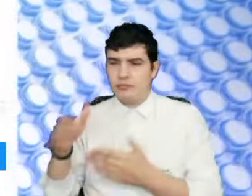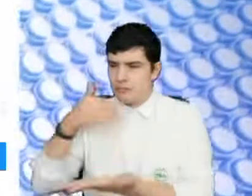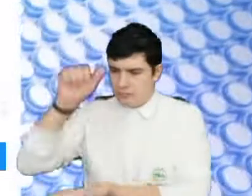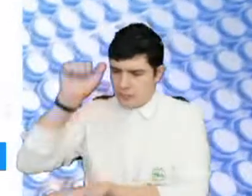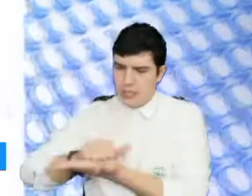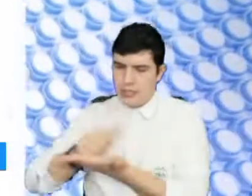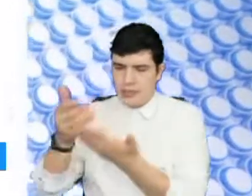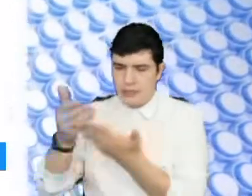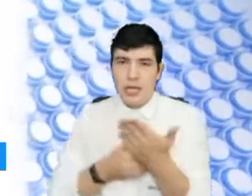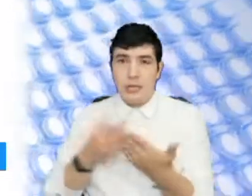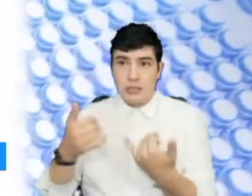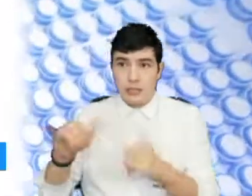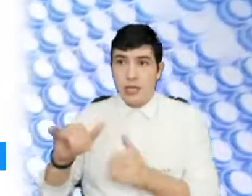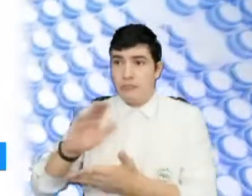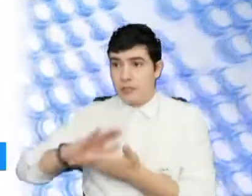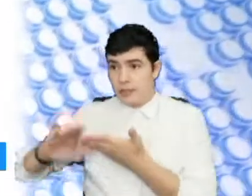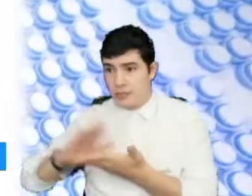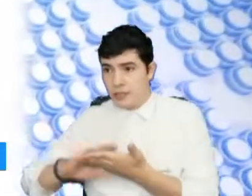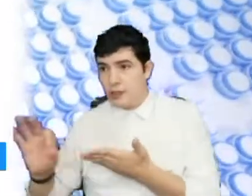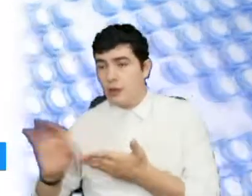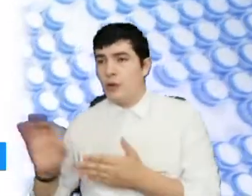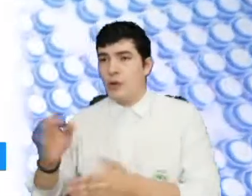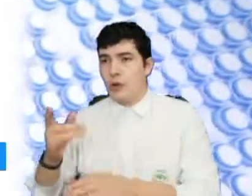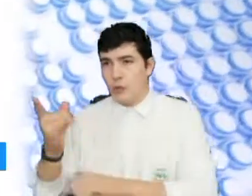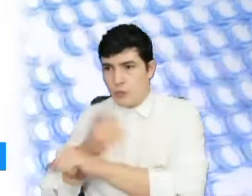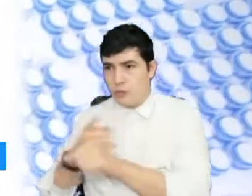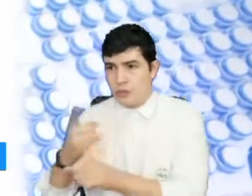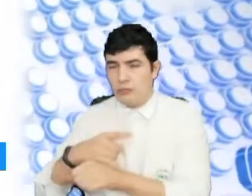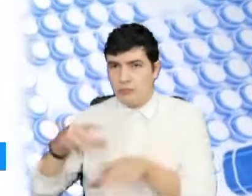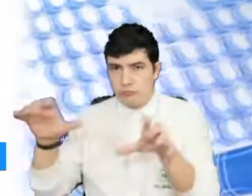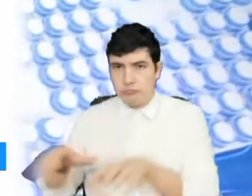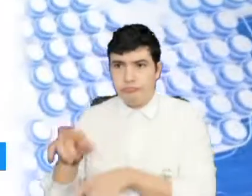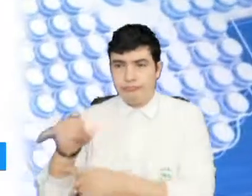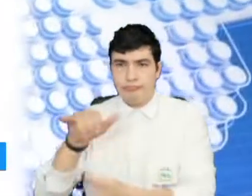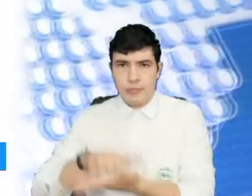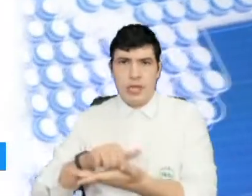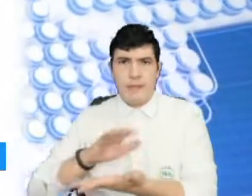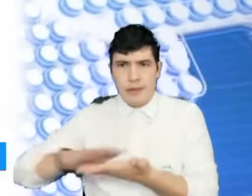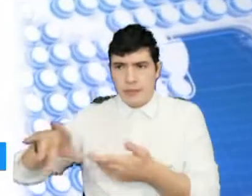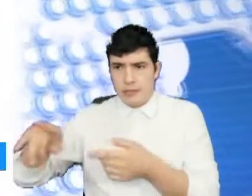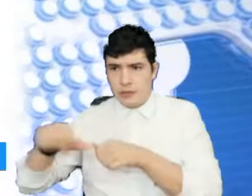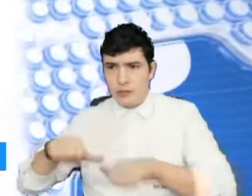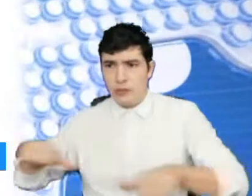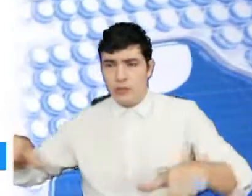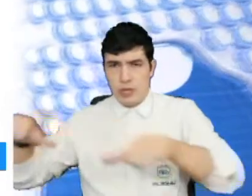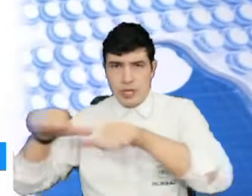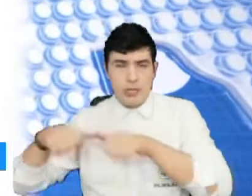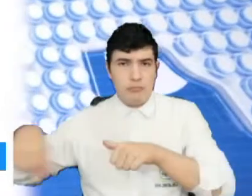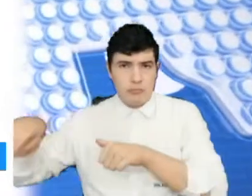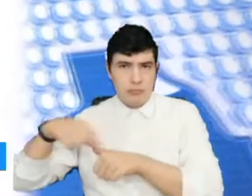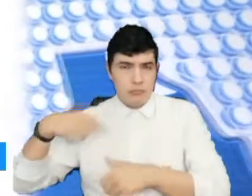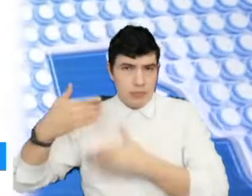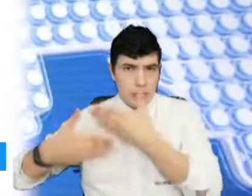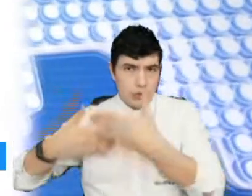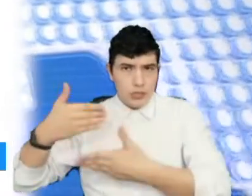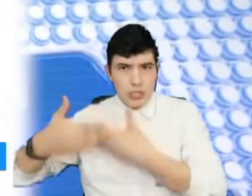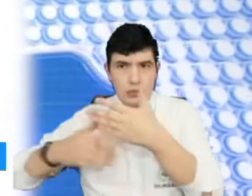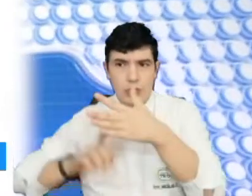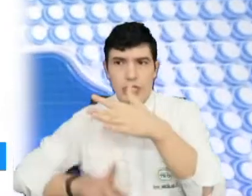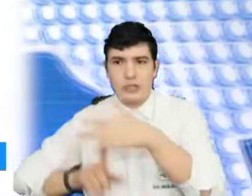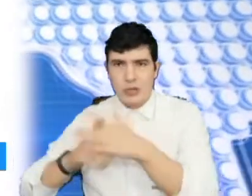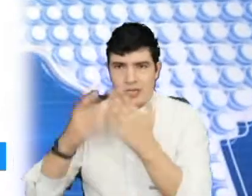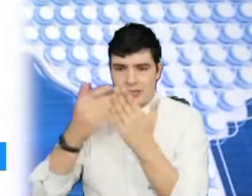permisos o autorizaciones con que cuenta la actividad y se remitirá al área encargada para que desde allí se generen las exigencias por los